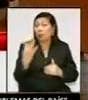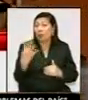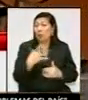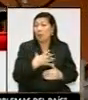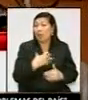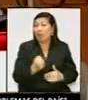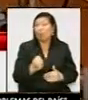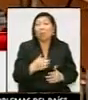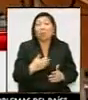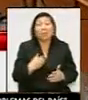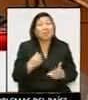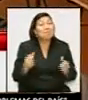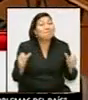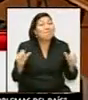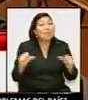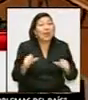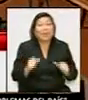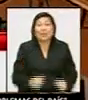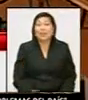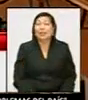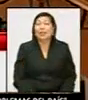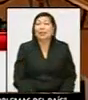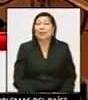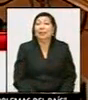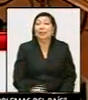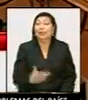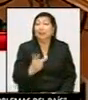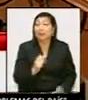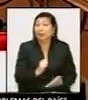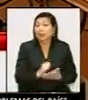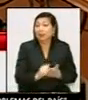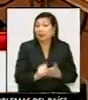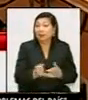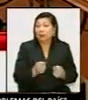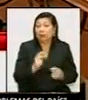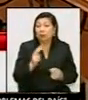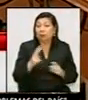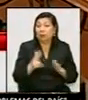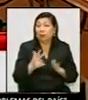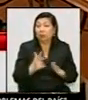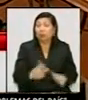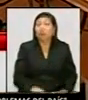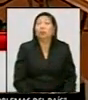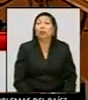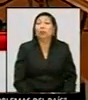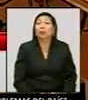44 años fue el más perjudicado. En el primer trimestre móvil de 2018 sumó